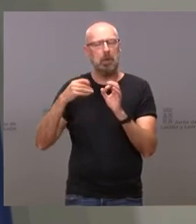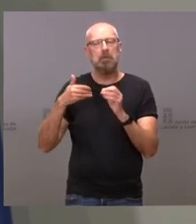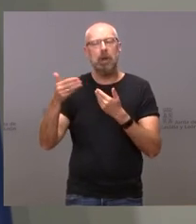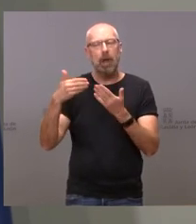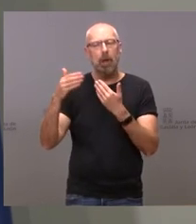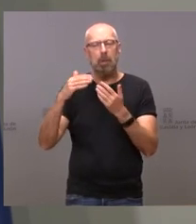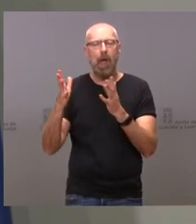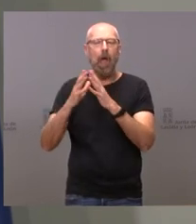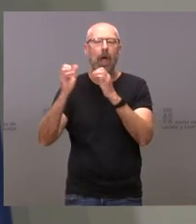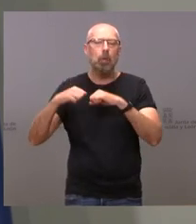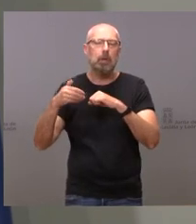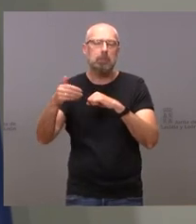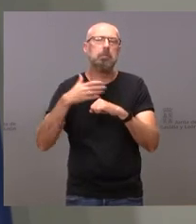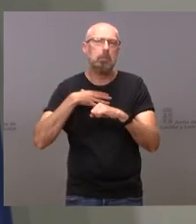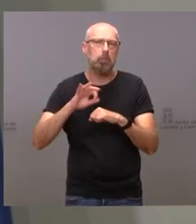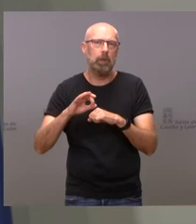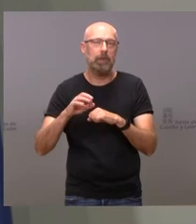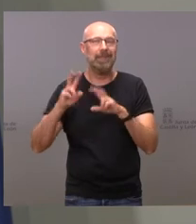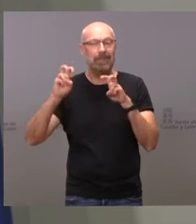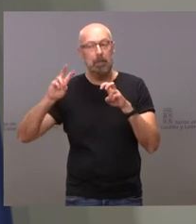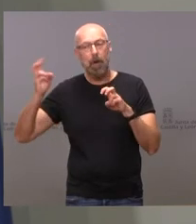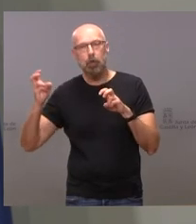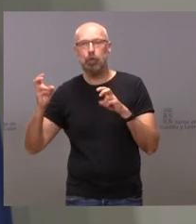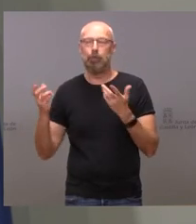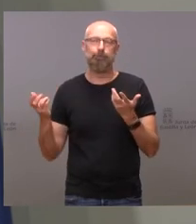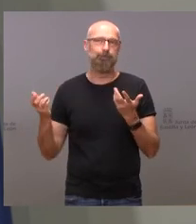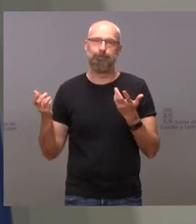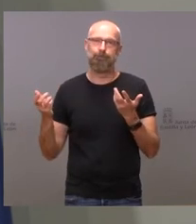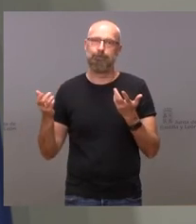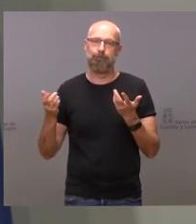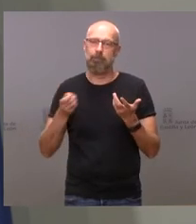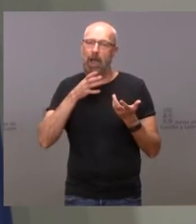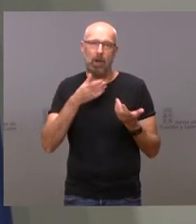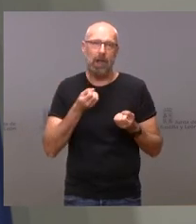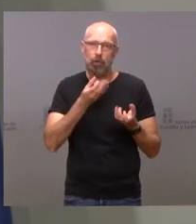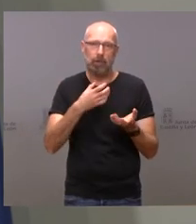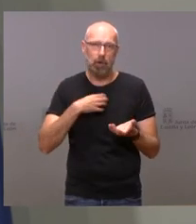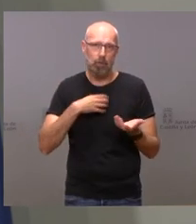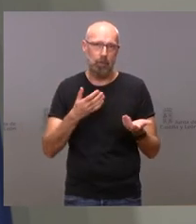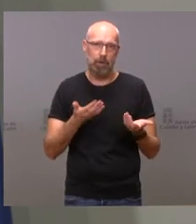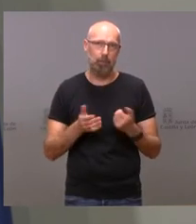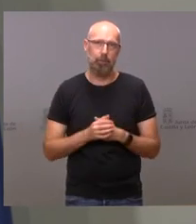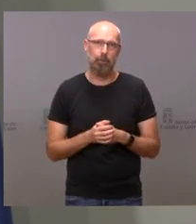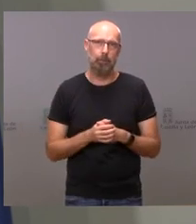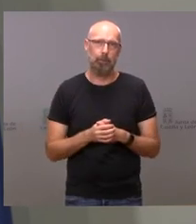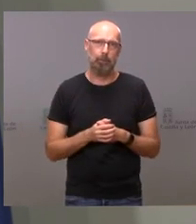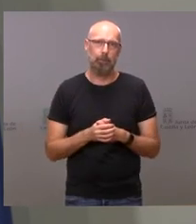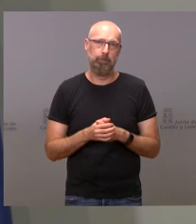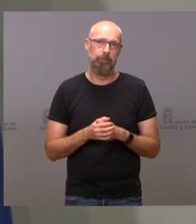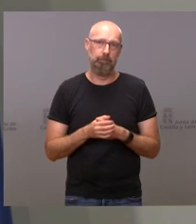acuerdo. Sobre otras conversaciones no puedo darle testimonio en este momento, y este es el momento en el que